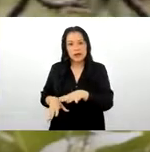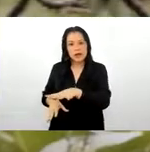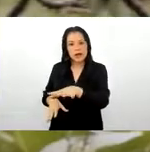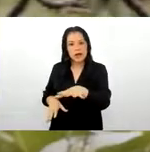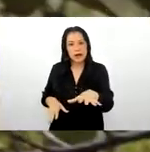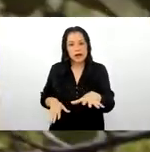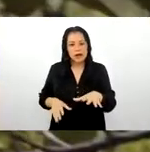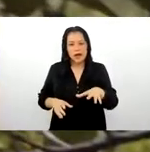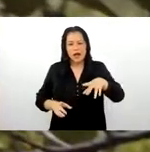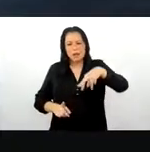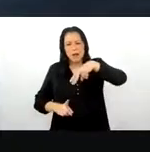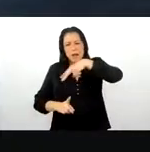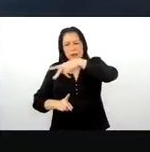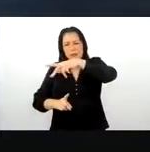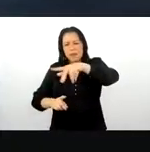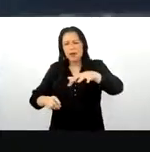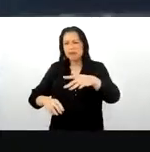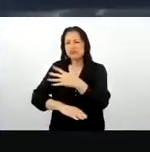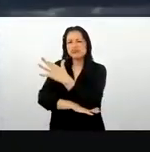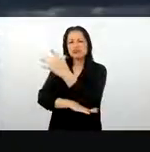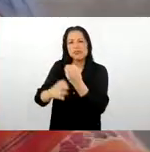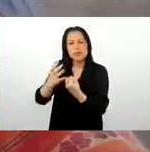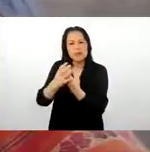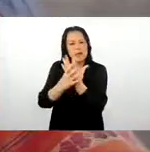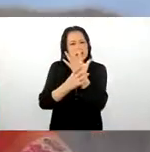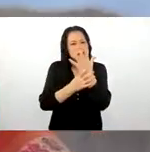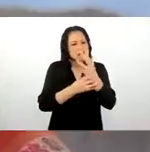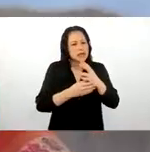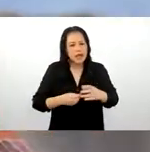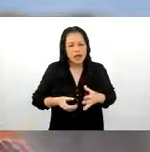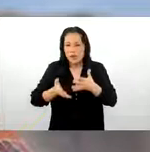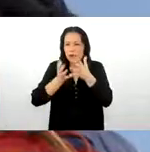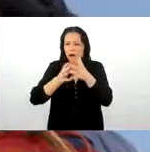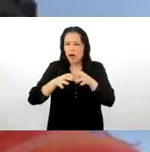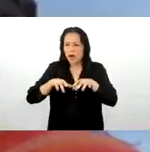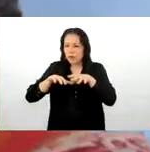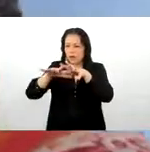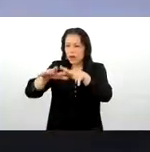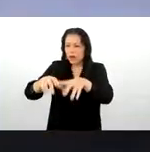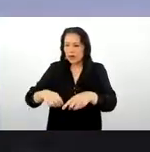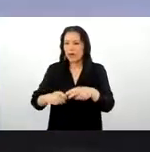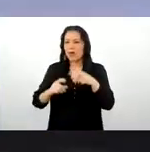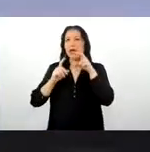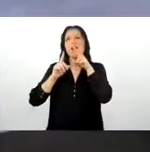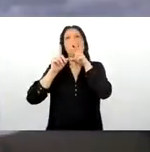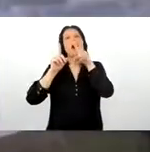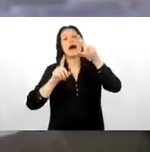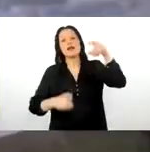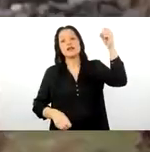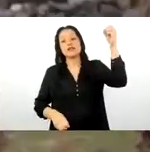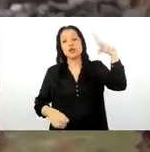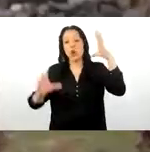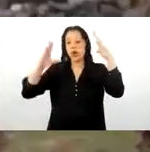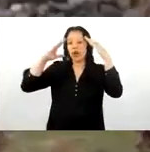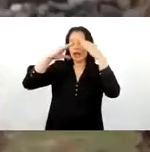rodeado de vegetación abundante o de explanadas inmensas. A tus ojos el sol, el cielo,